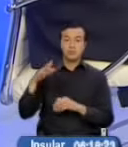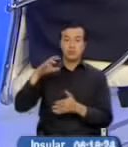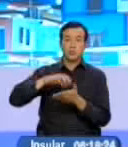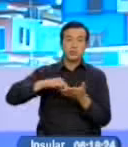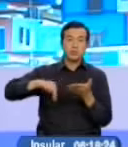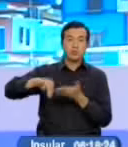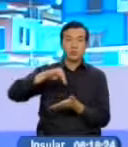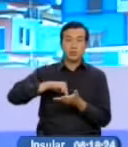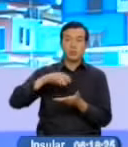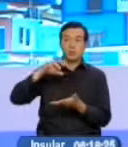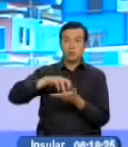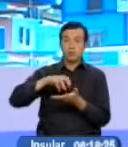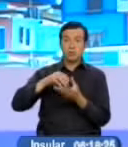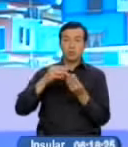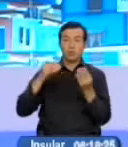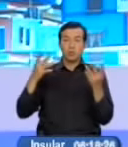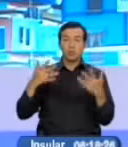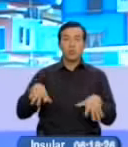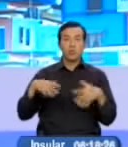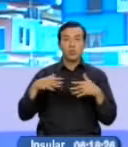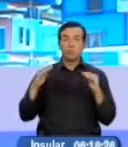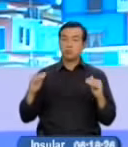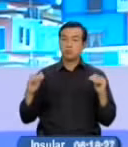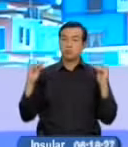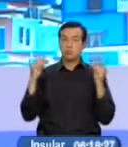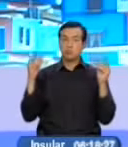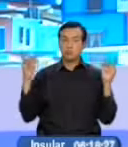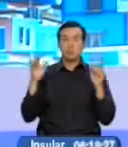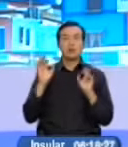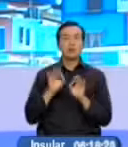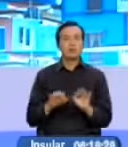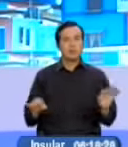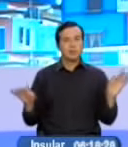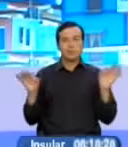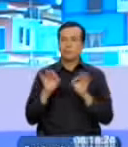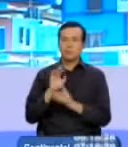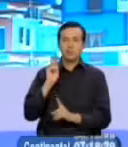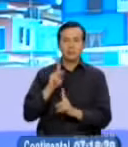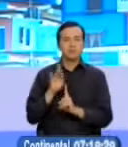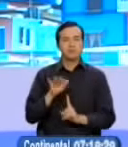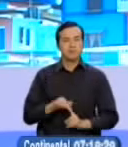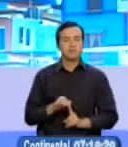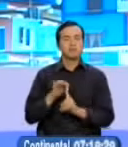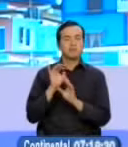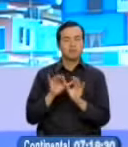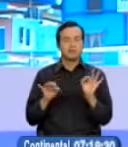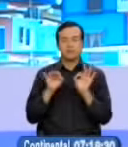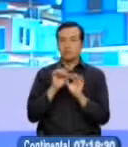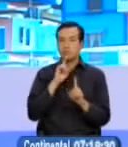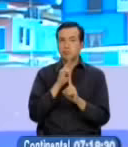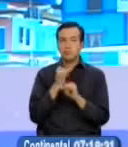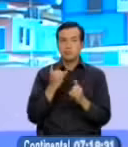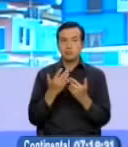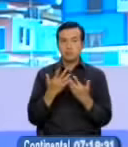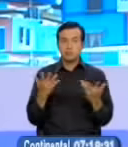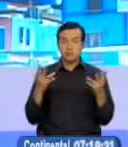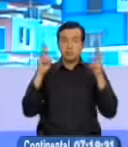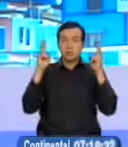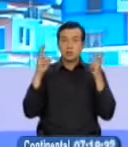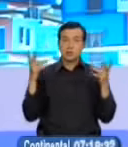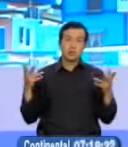de Manabí, que es una provincia con tal peso político y electoral, sí, es clave. Va a ser fundamental. va a ser fundamental y en este momento es un tema